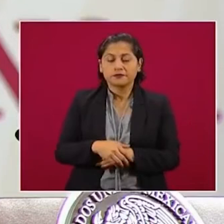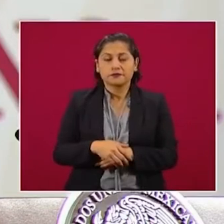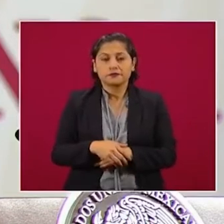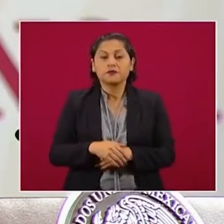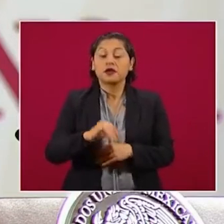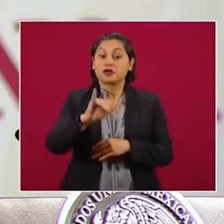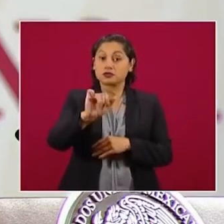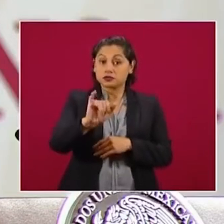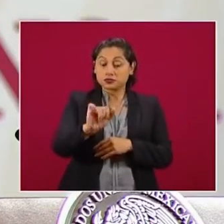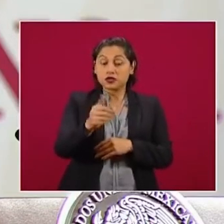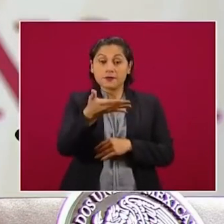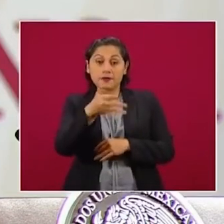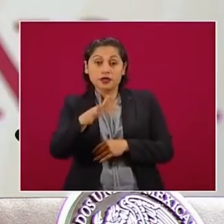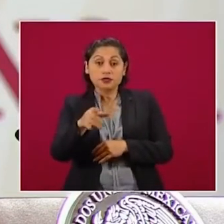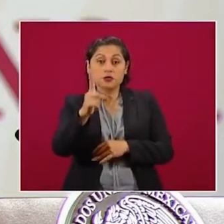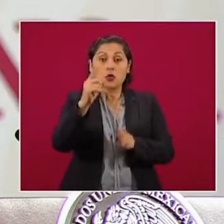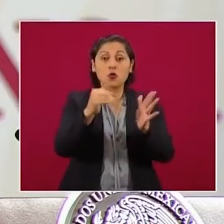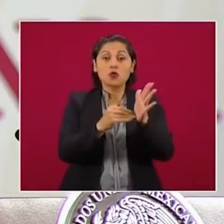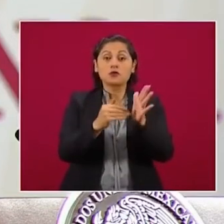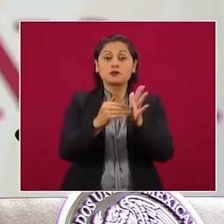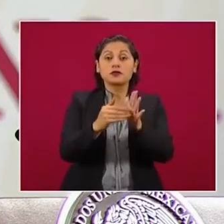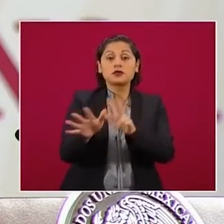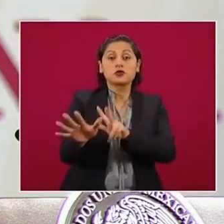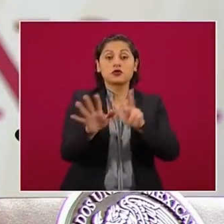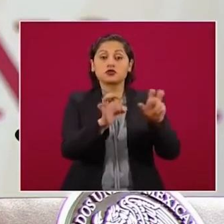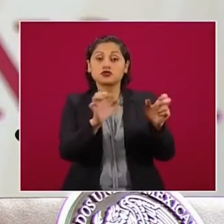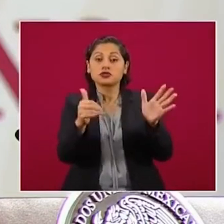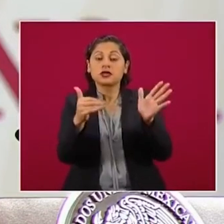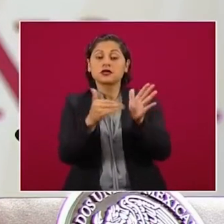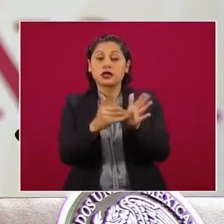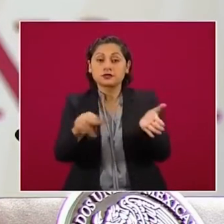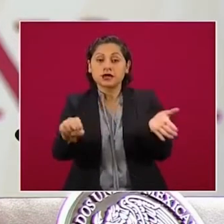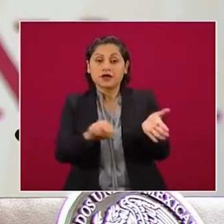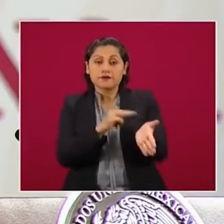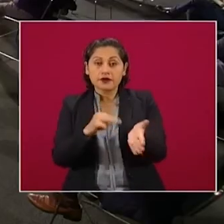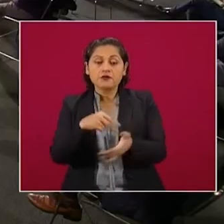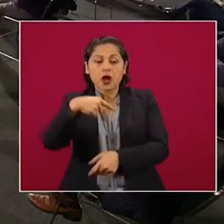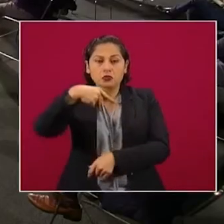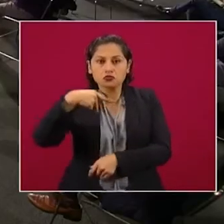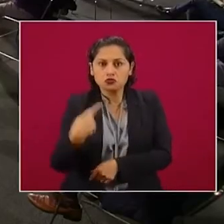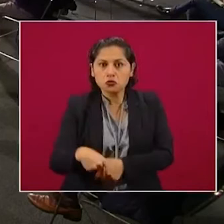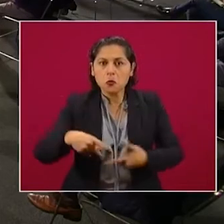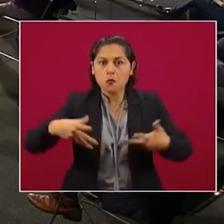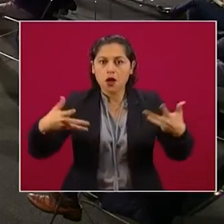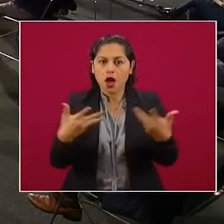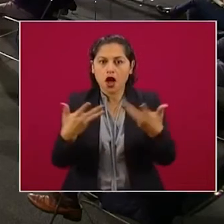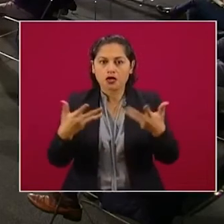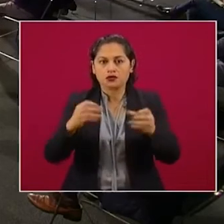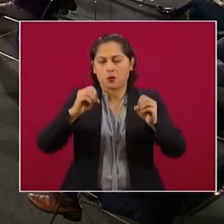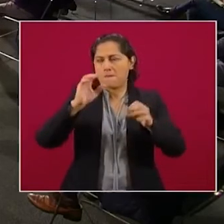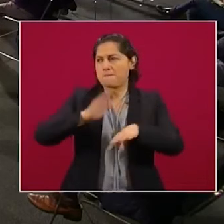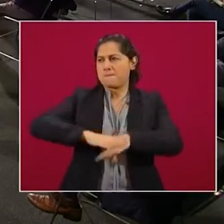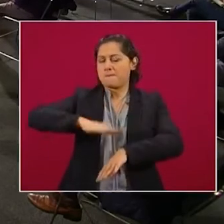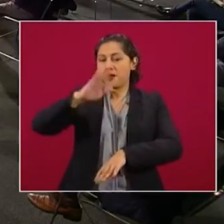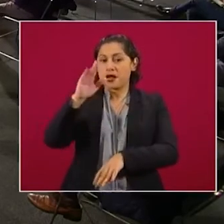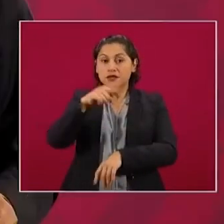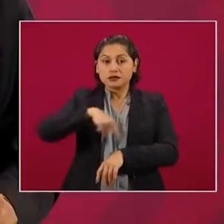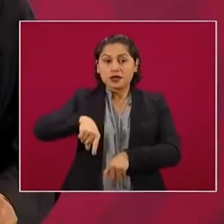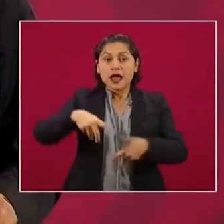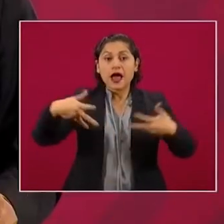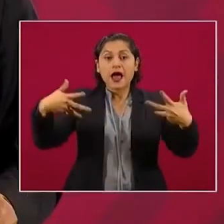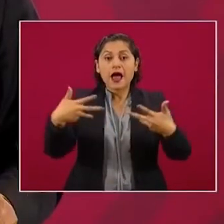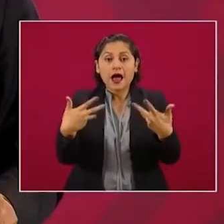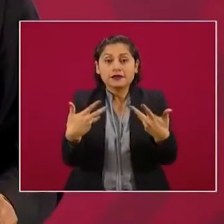1,600,000. Sí, como 1,800,000 consiguieron, o sea, hasta más. Y lo hicieron, creo que en 15